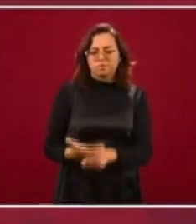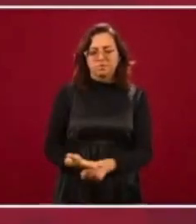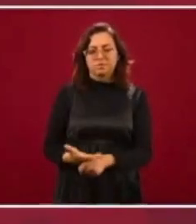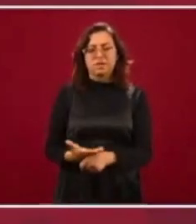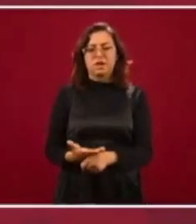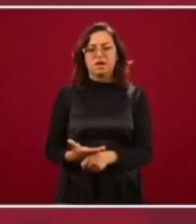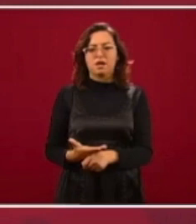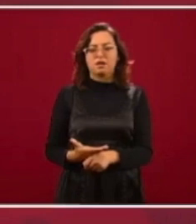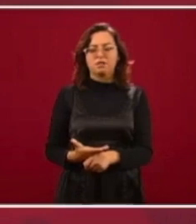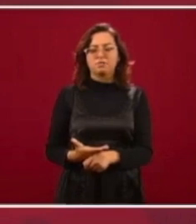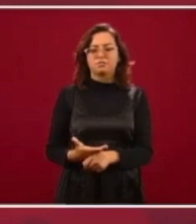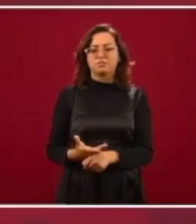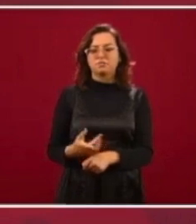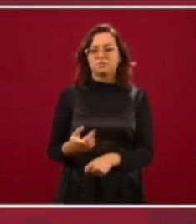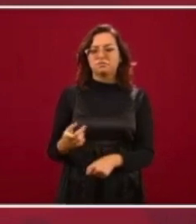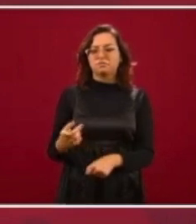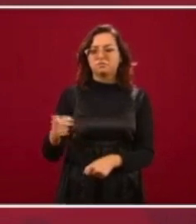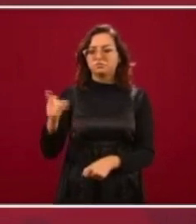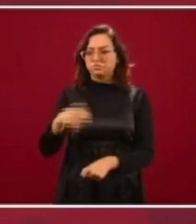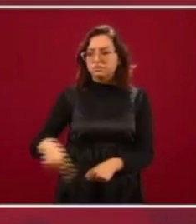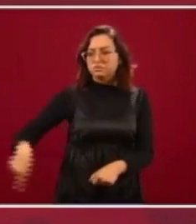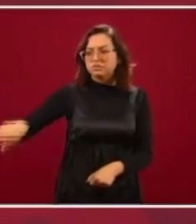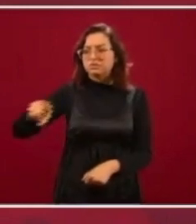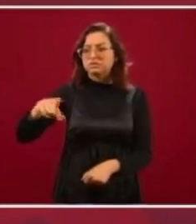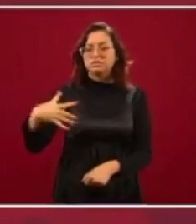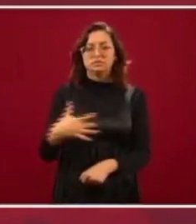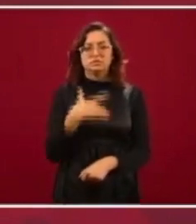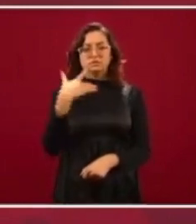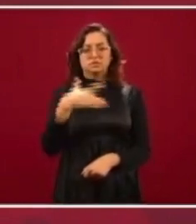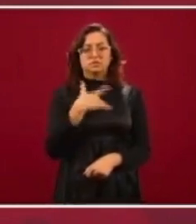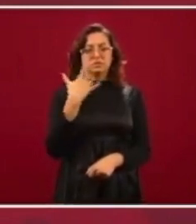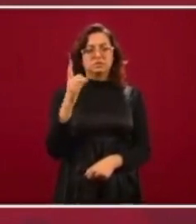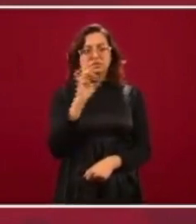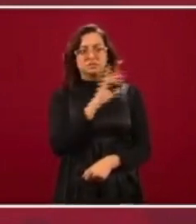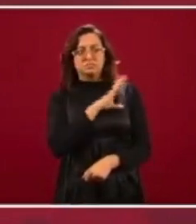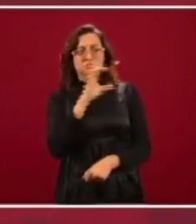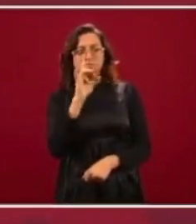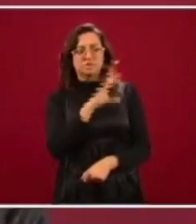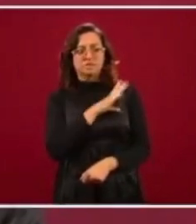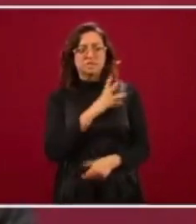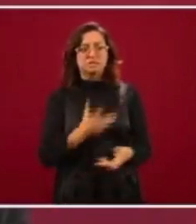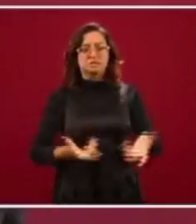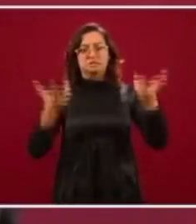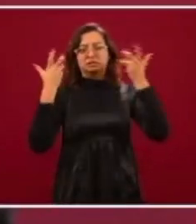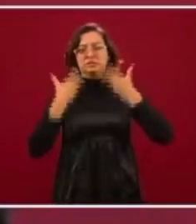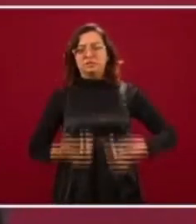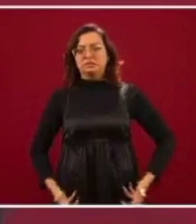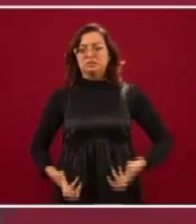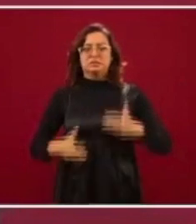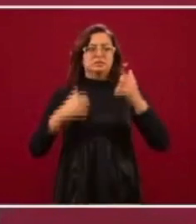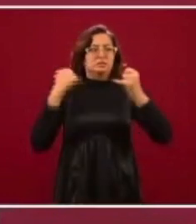de caerse en el miedo, en la psicosis,